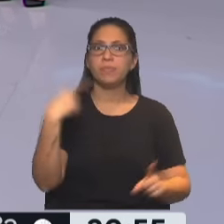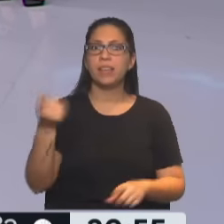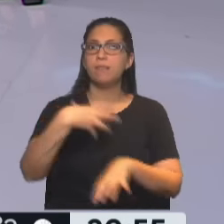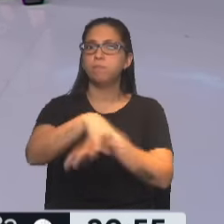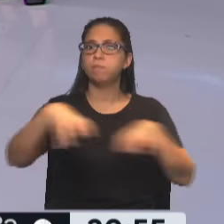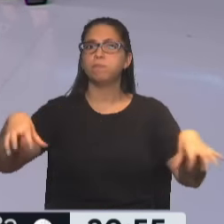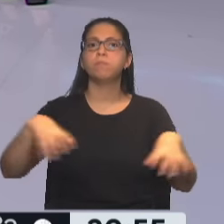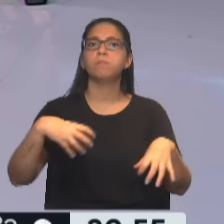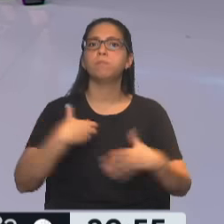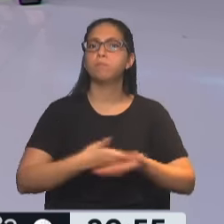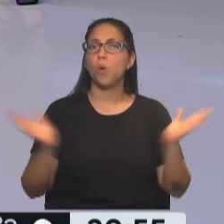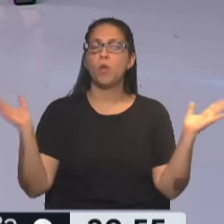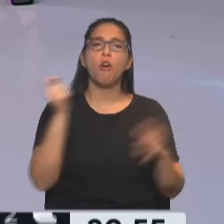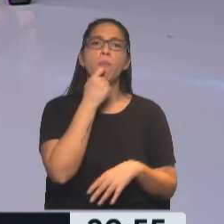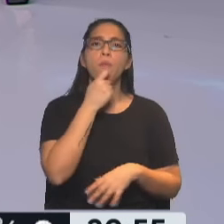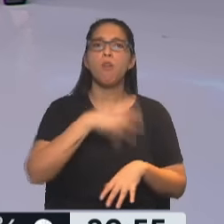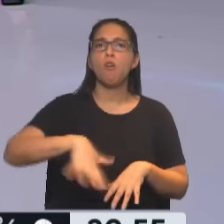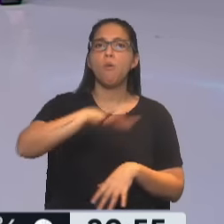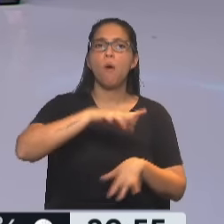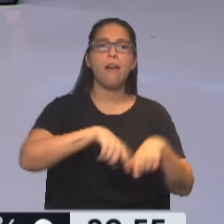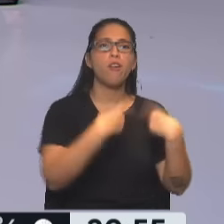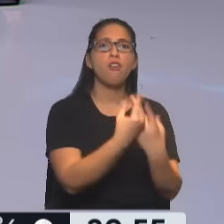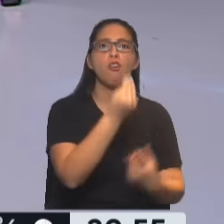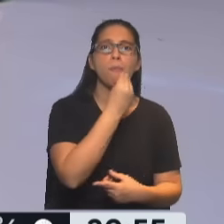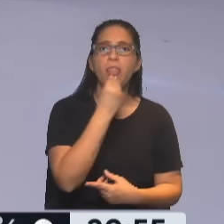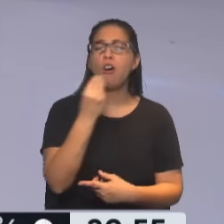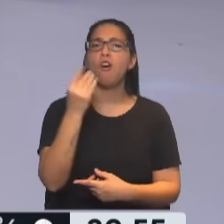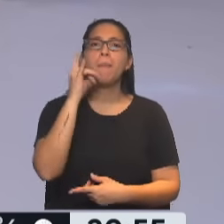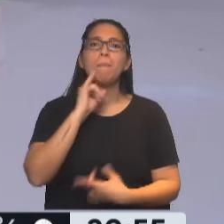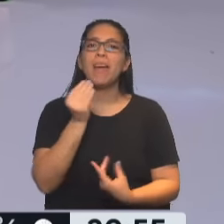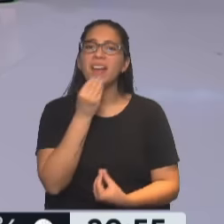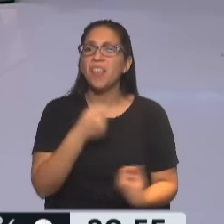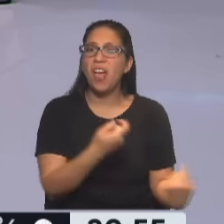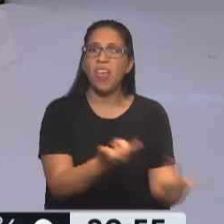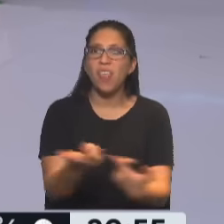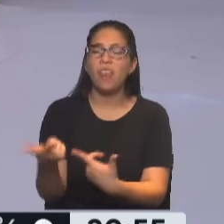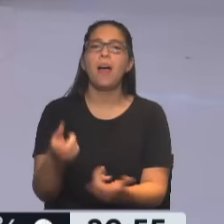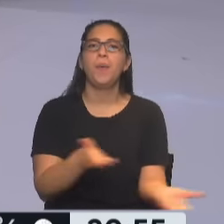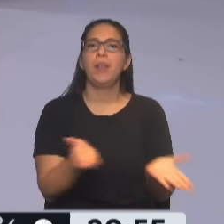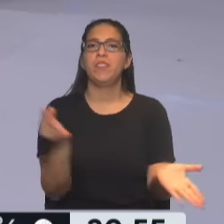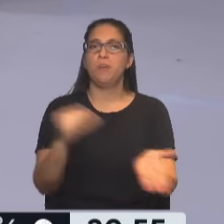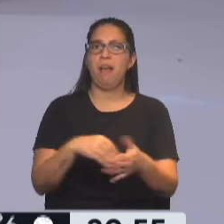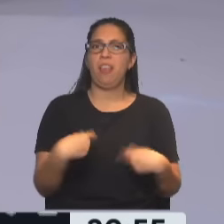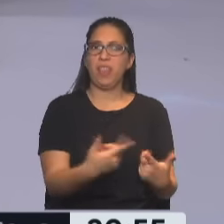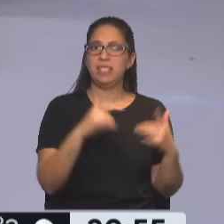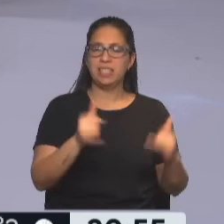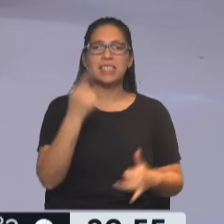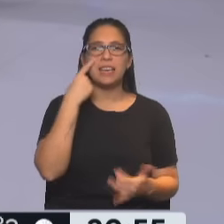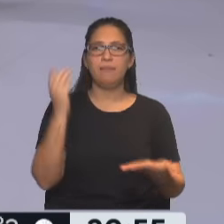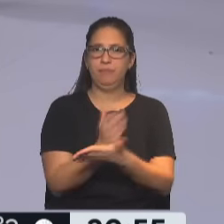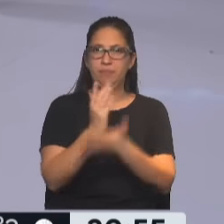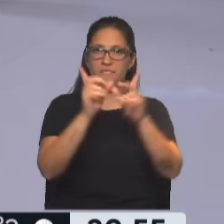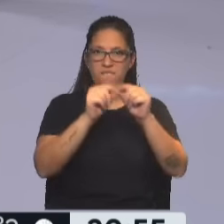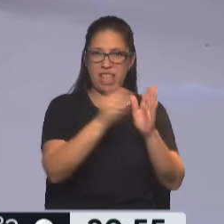aquellos hogares que son comedores o merenderos registrados pueden tener beneficios adicionales. Así que vamos a repasar las